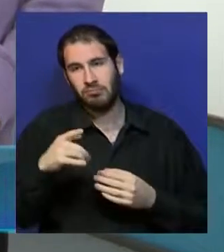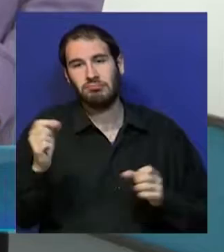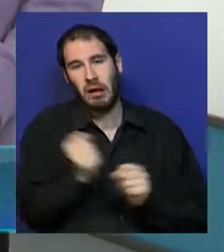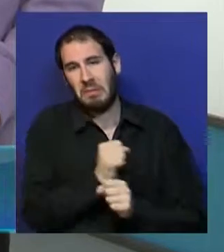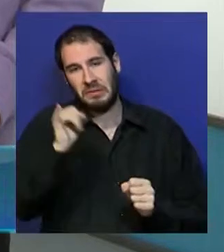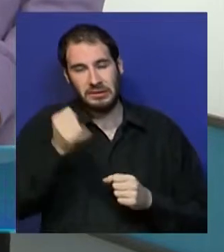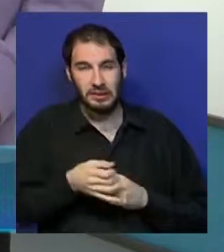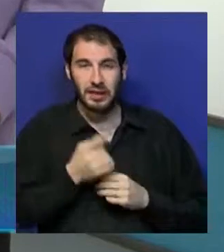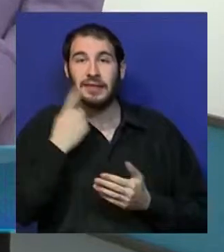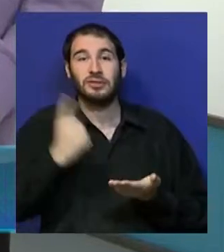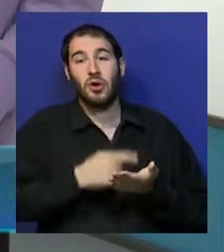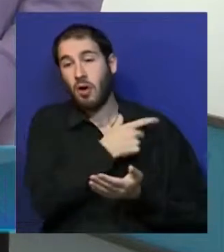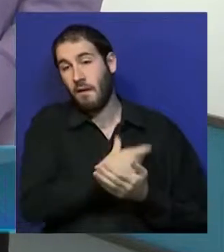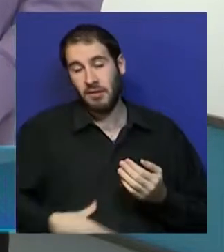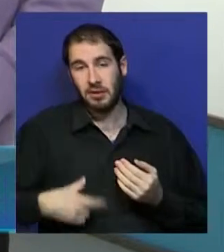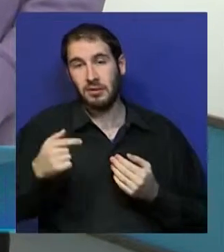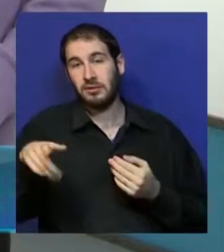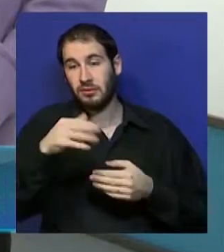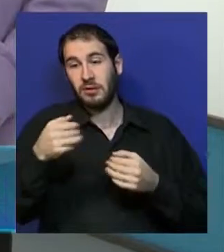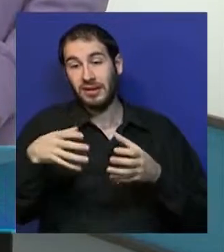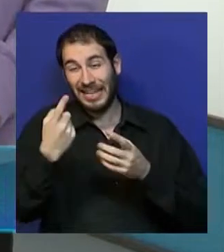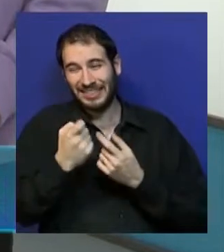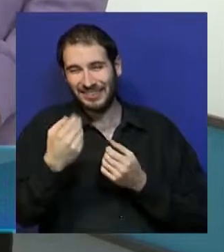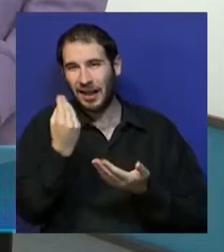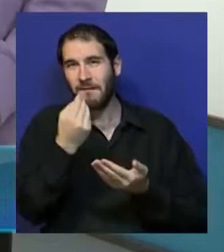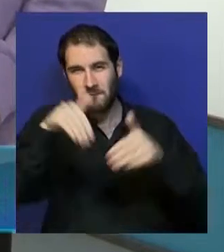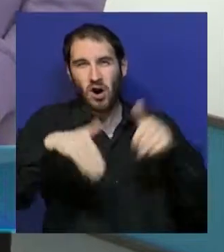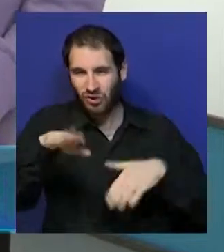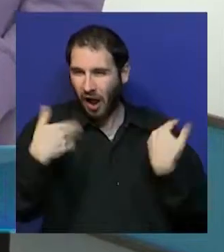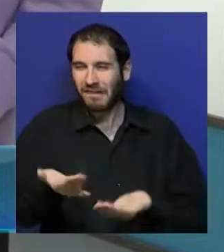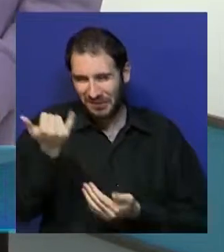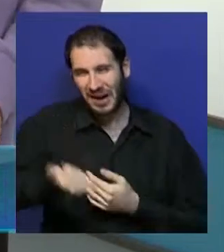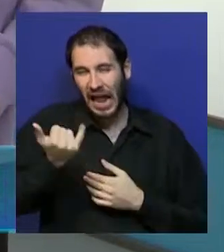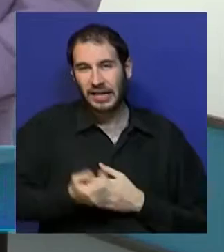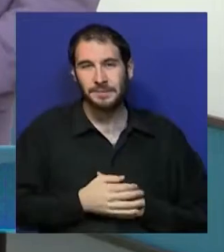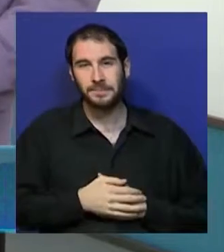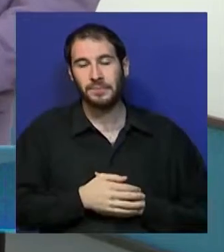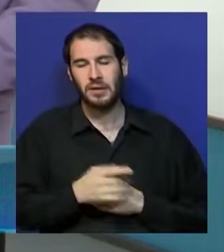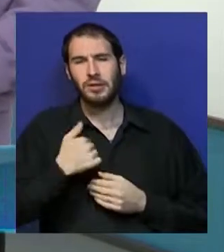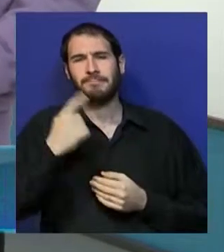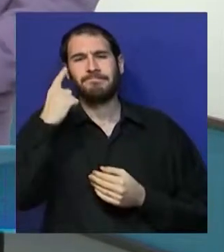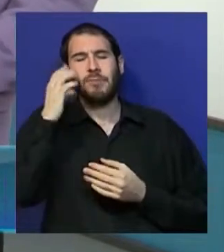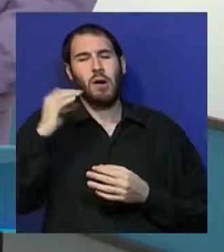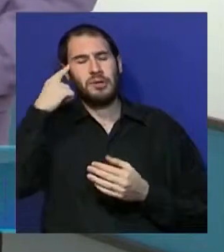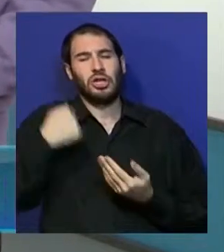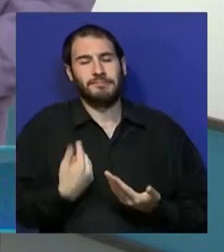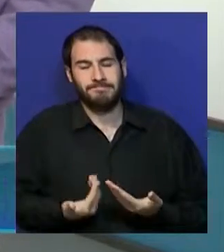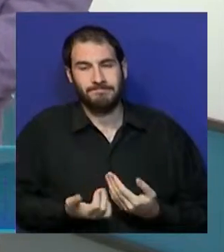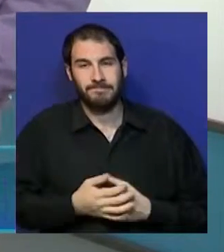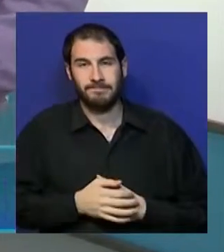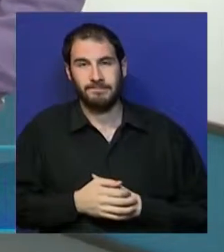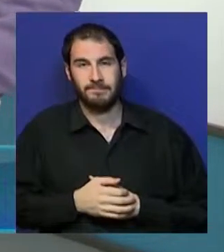seguramente, digo, es una decisión del Ejecutivo y tiene las mayorías necesarias para sacarlo. ¿Yo qué creo? Yo apelo en realidad